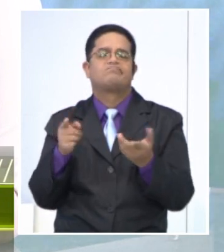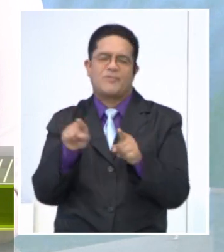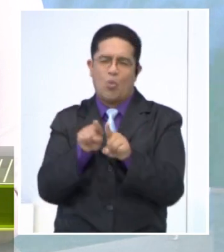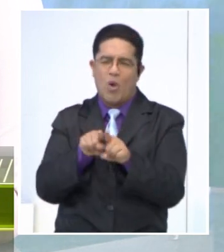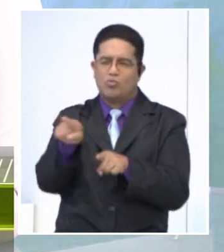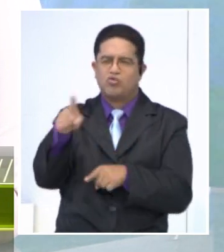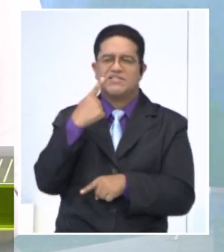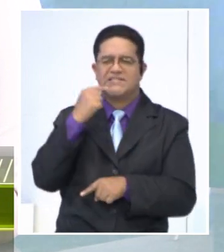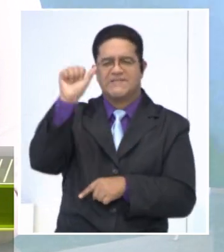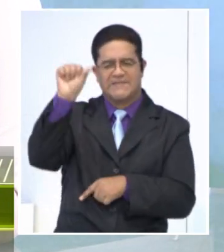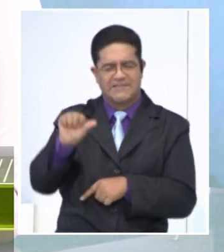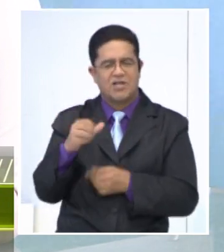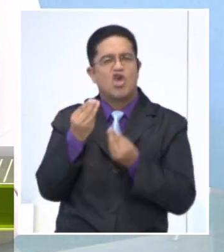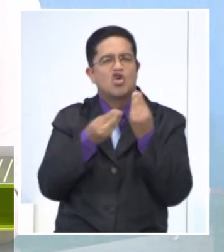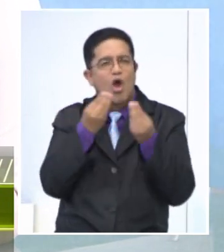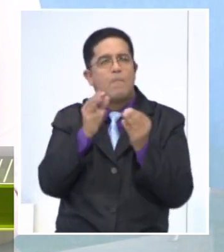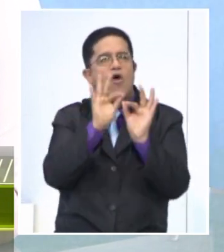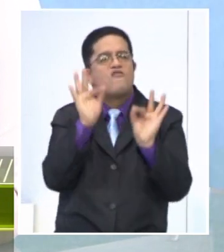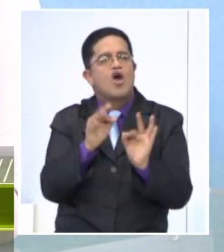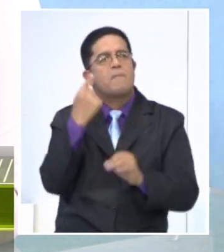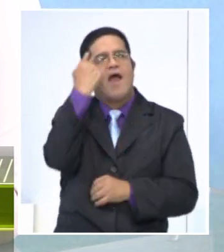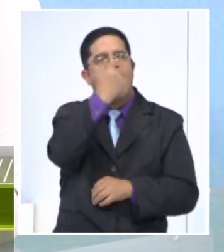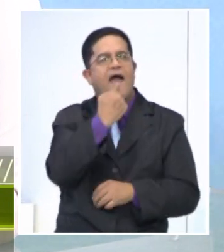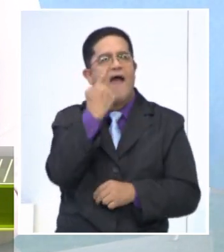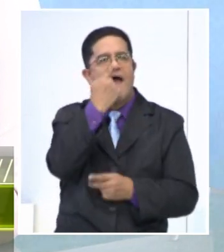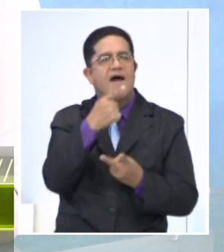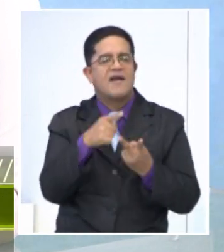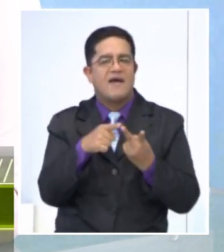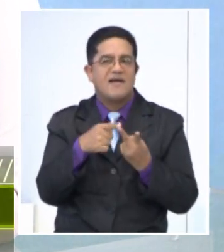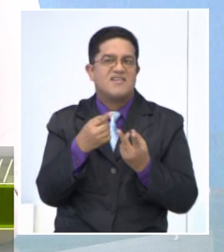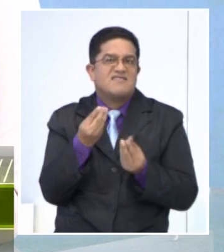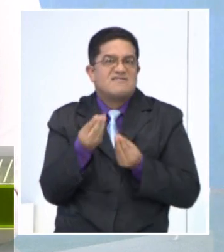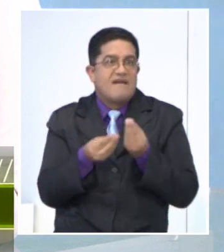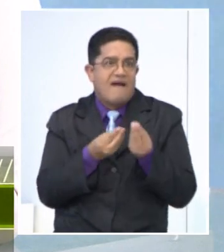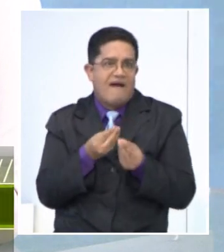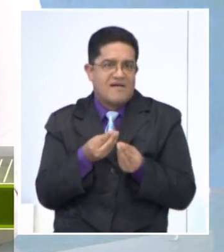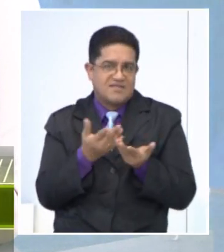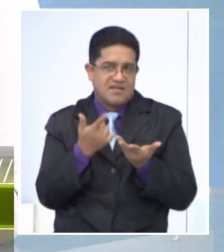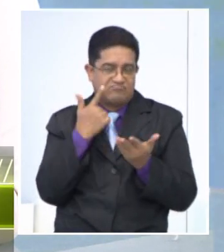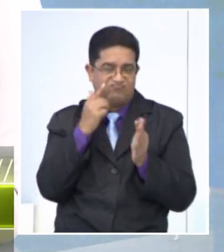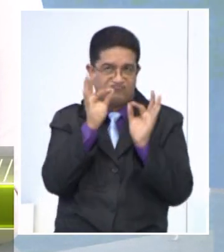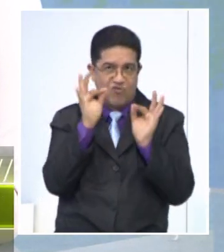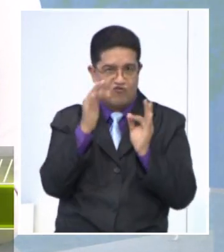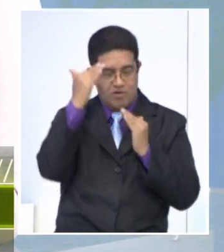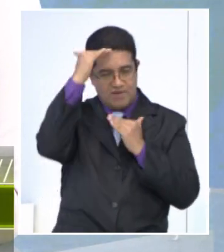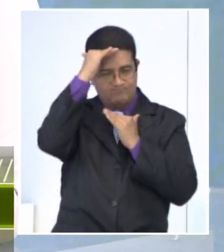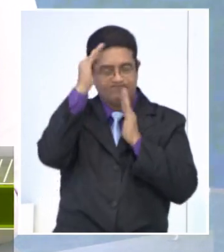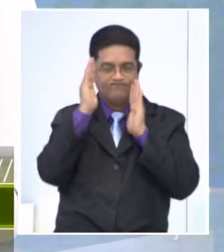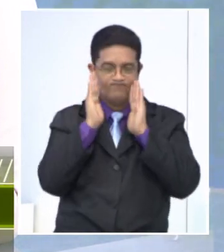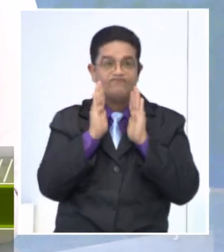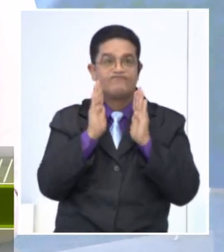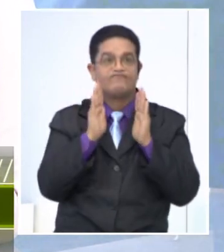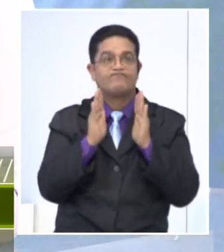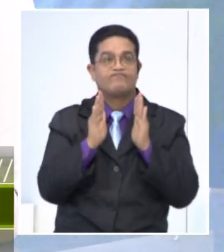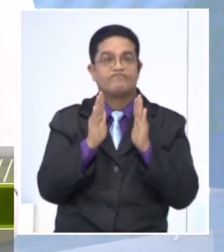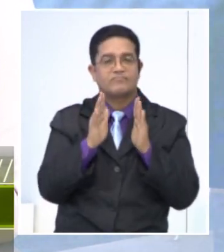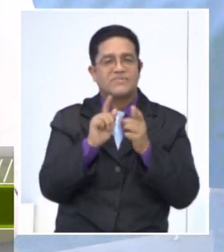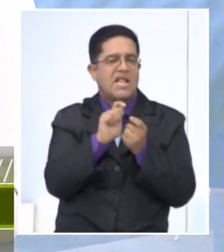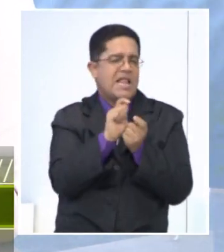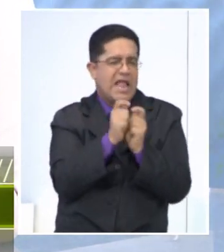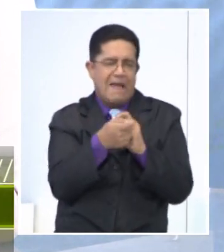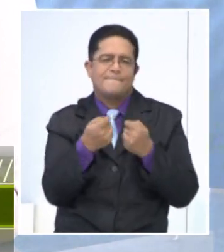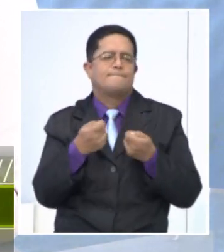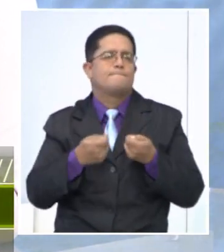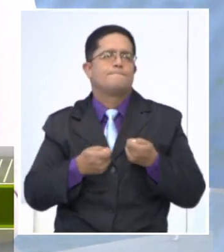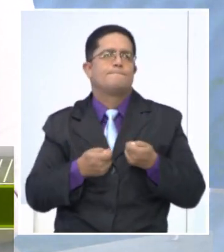cuáles son las facciones, cuál es la etnia, cómo es todo el procedimiento de nuestro rostro. Pues esto casi que una plantilla lo que hace es medio modificar un poco lo que está